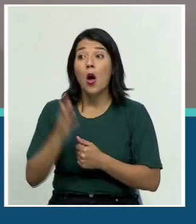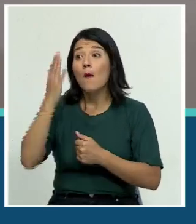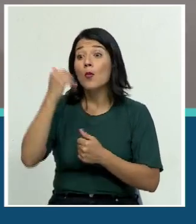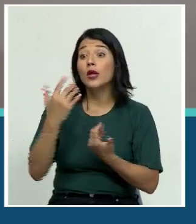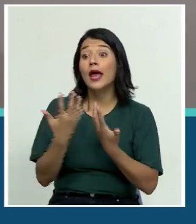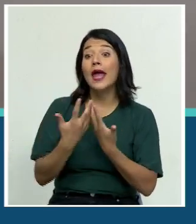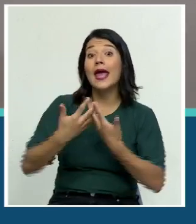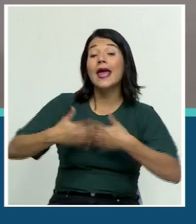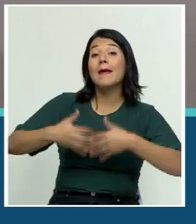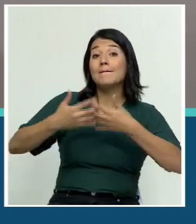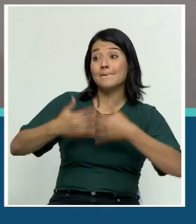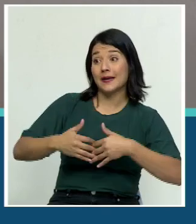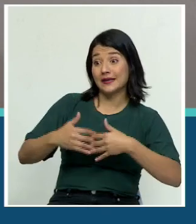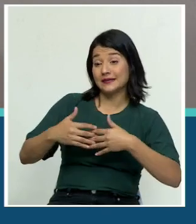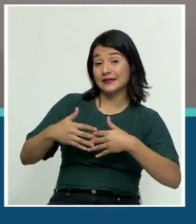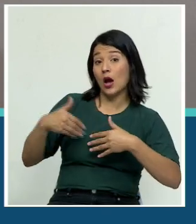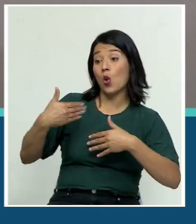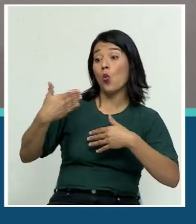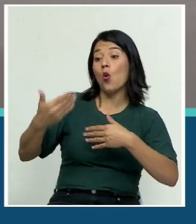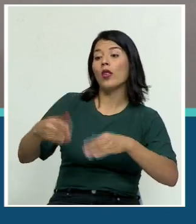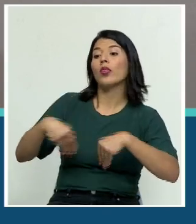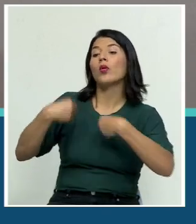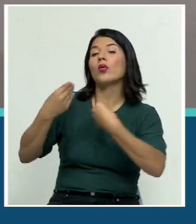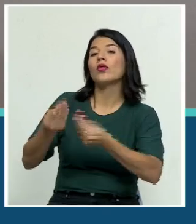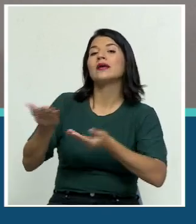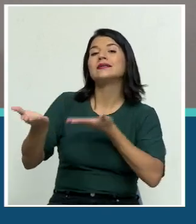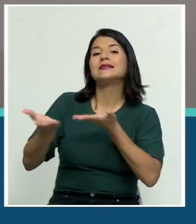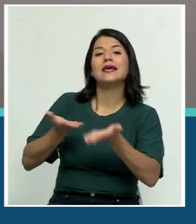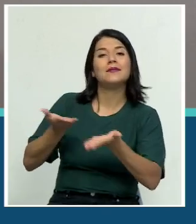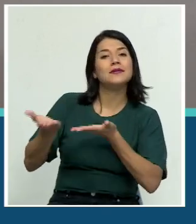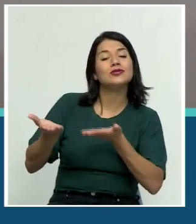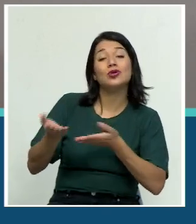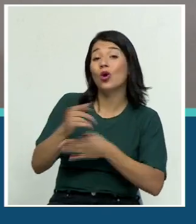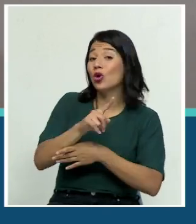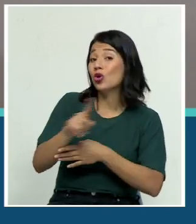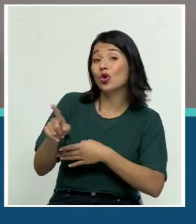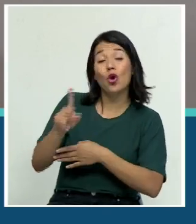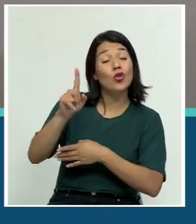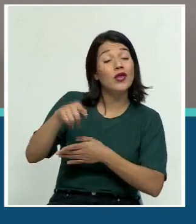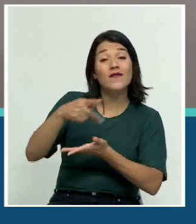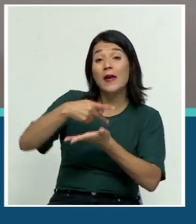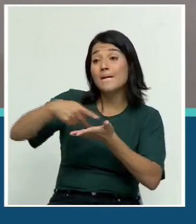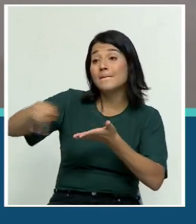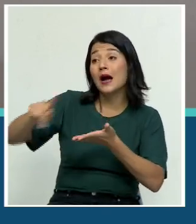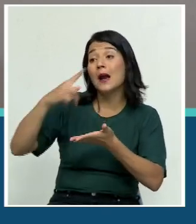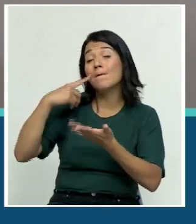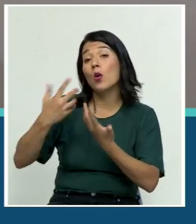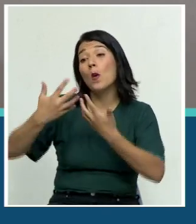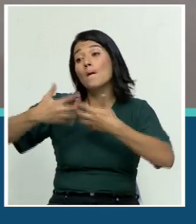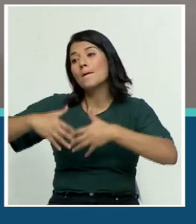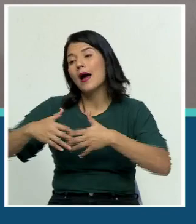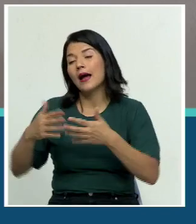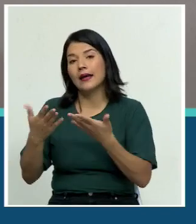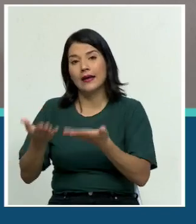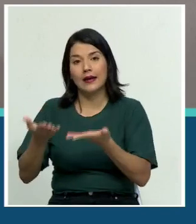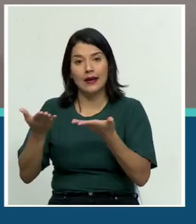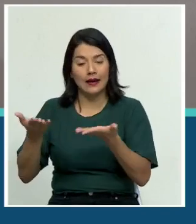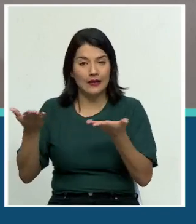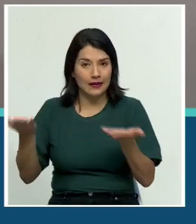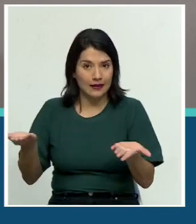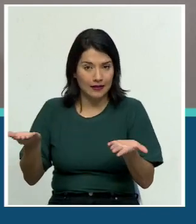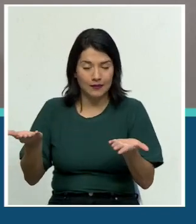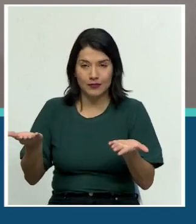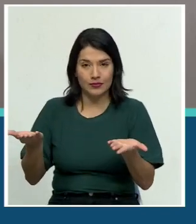ya no tiene que pagar por la maquinaria, los equipos y